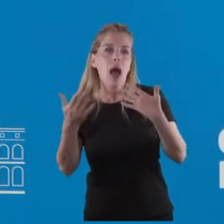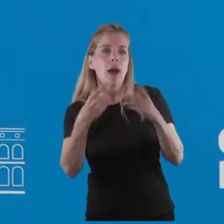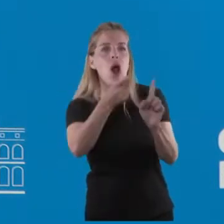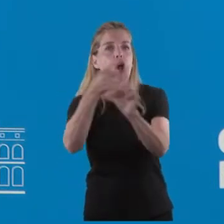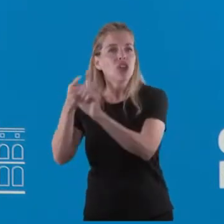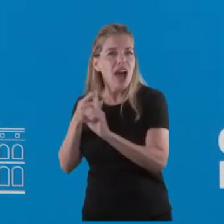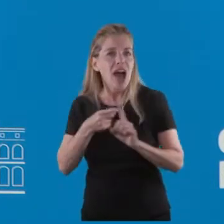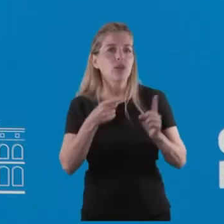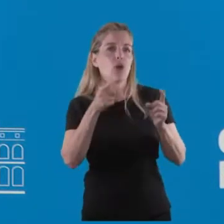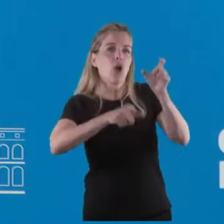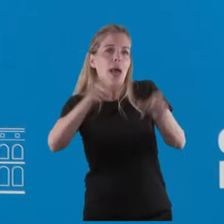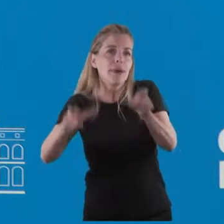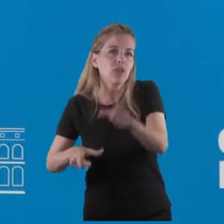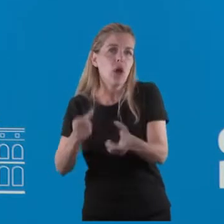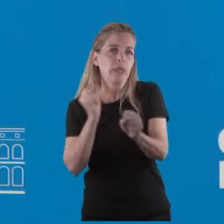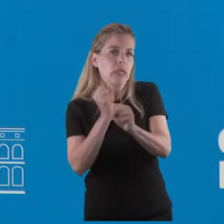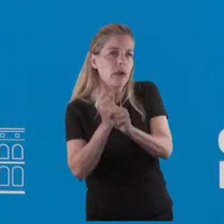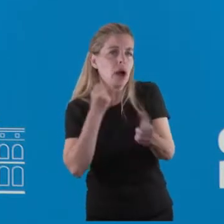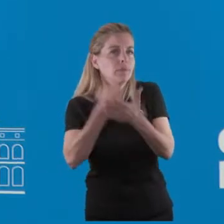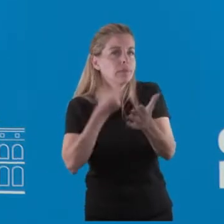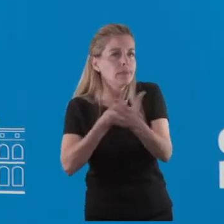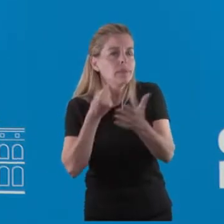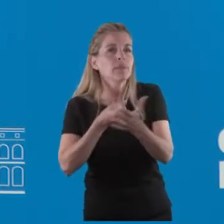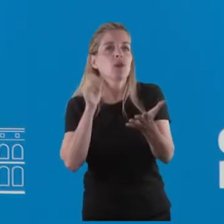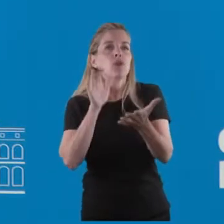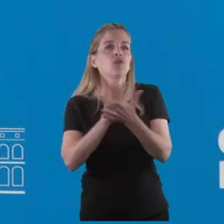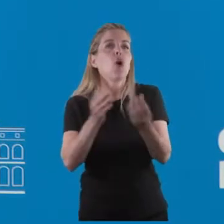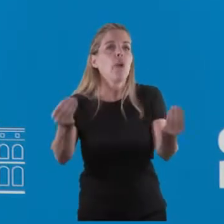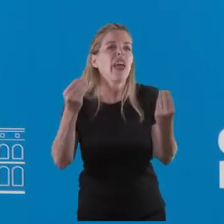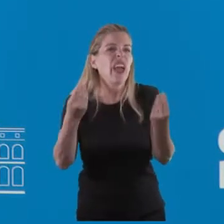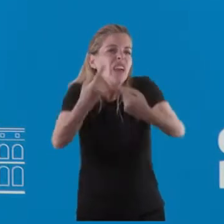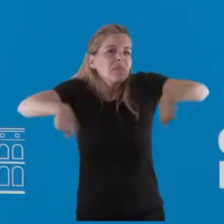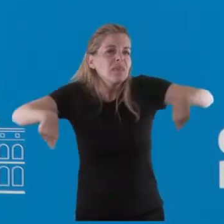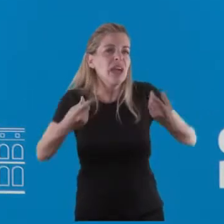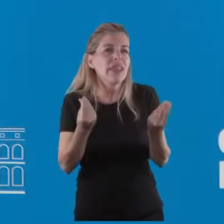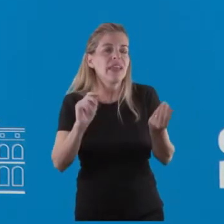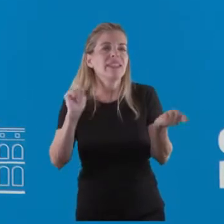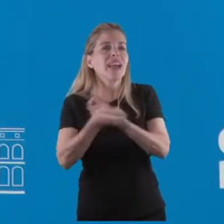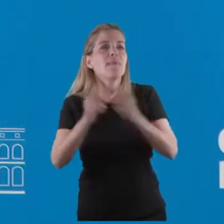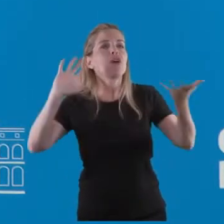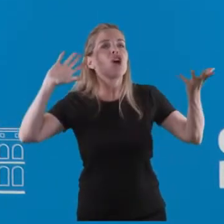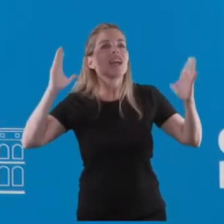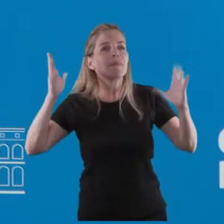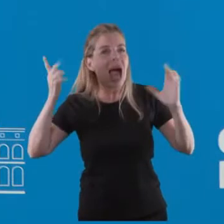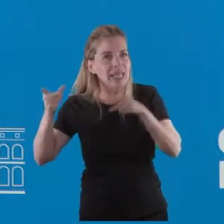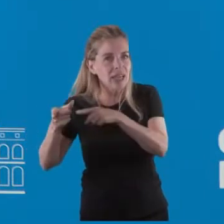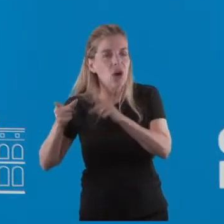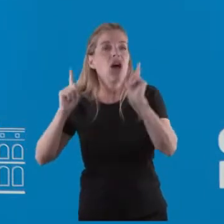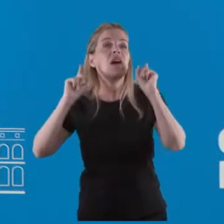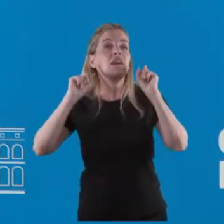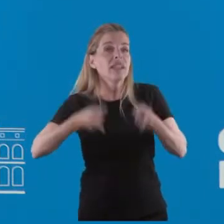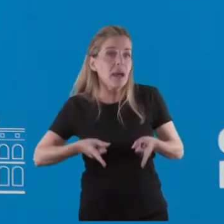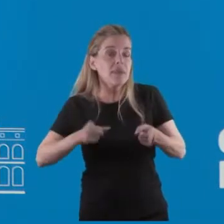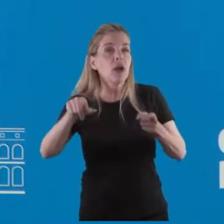a quienes están luchando si se quiere desde los sectores sociales con respecto a la mitigación del cambio climático pero también con todos aquellos